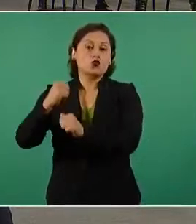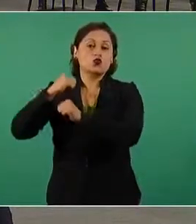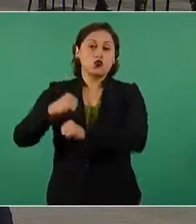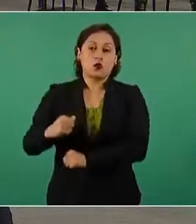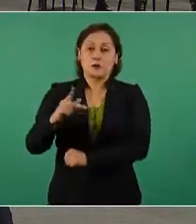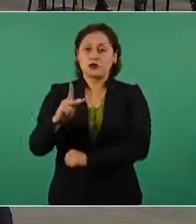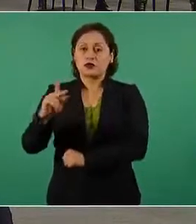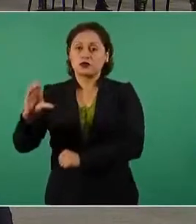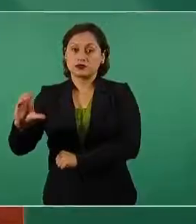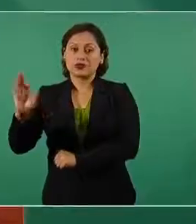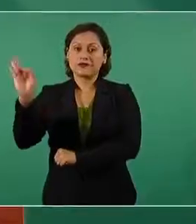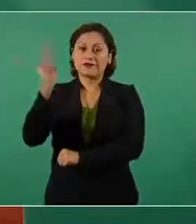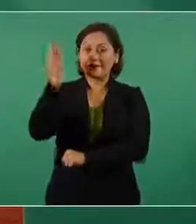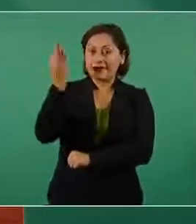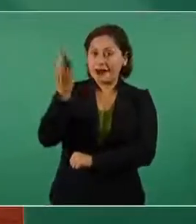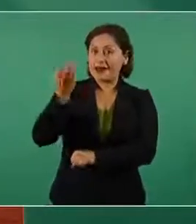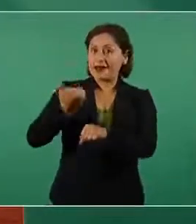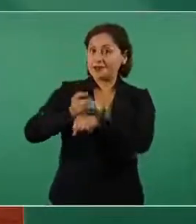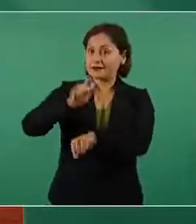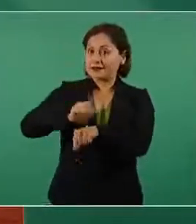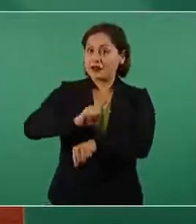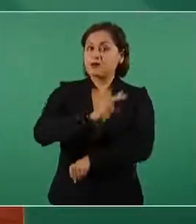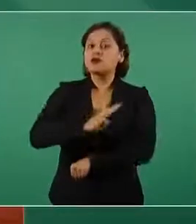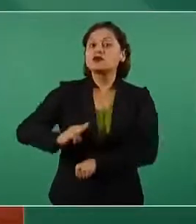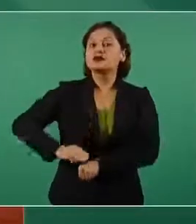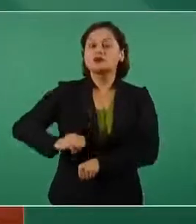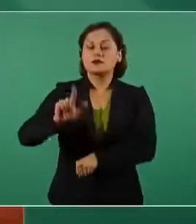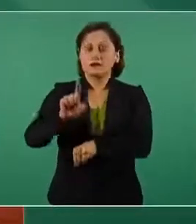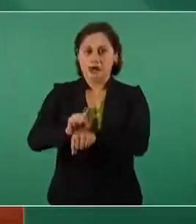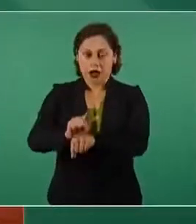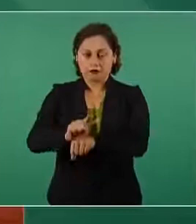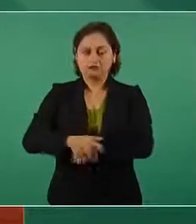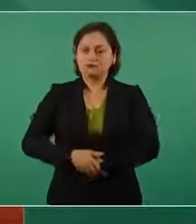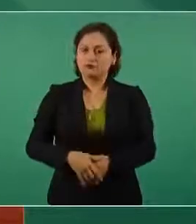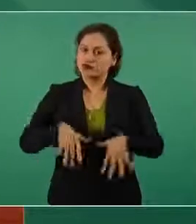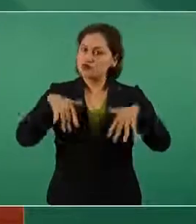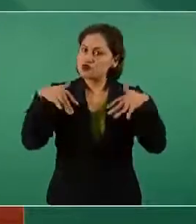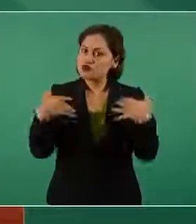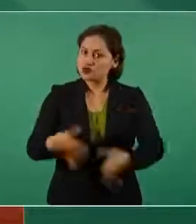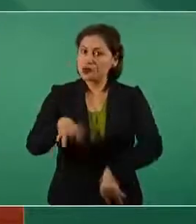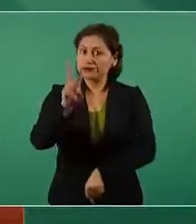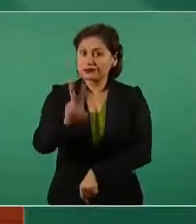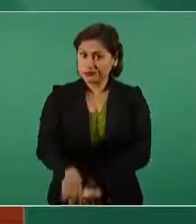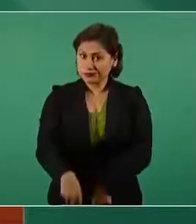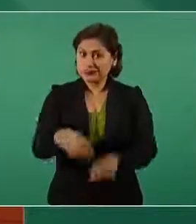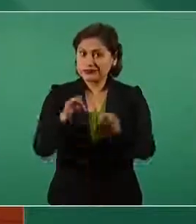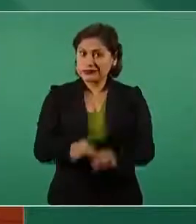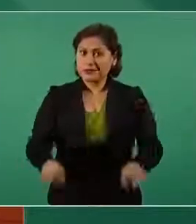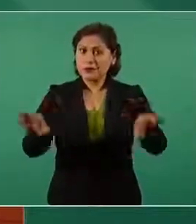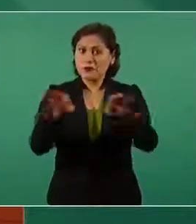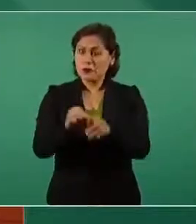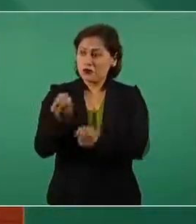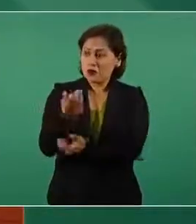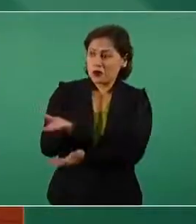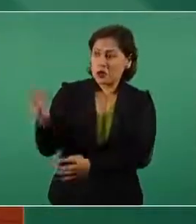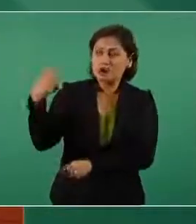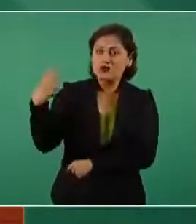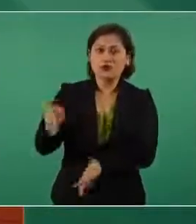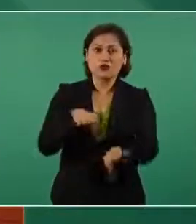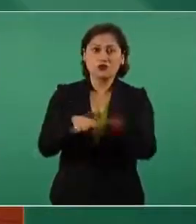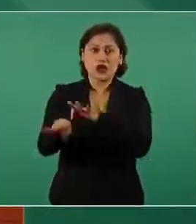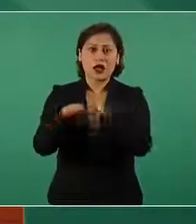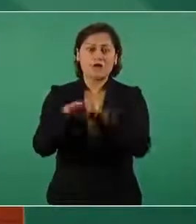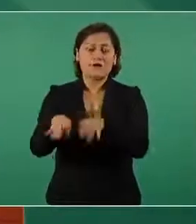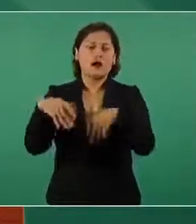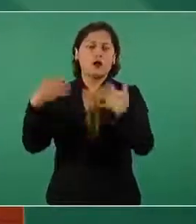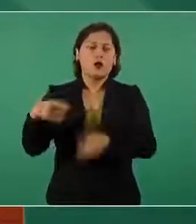Federal, Estatal y Municipal. Tenemos que resaltar, sin lugar a dudas, el trabajo de la CFE, encabezado